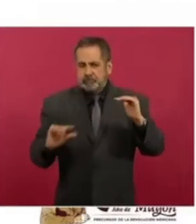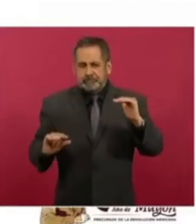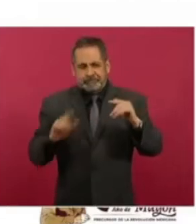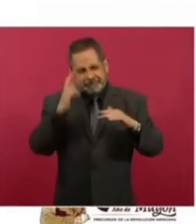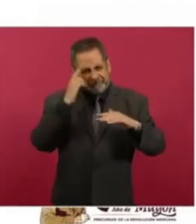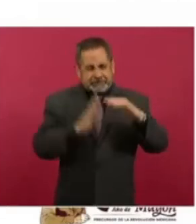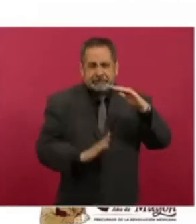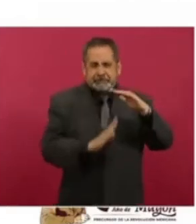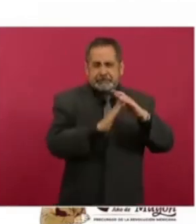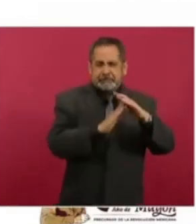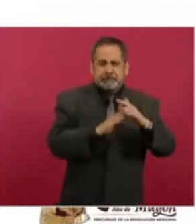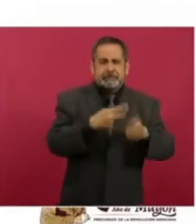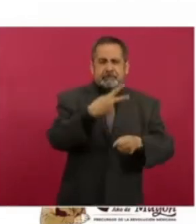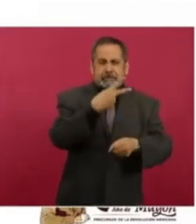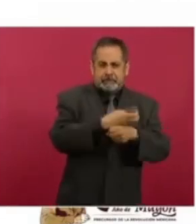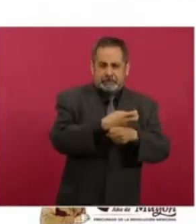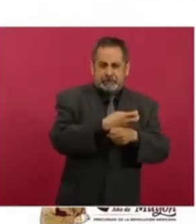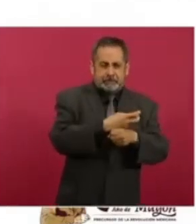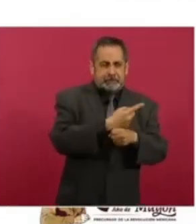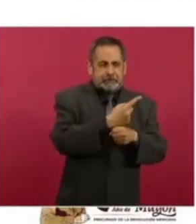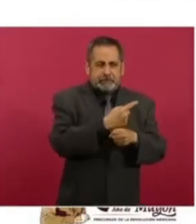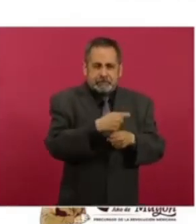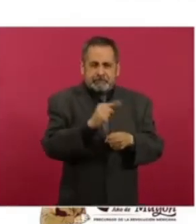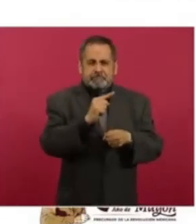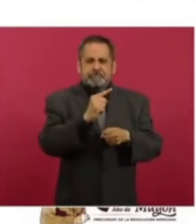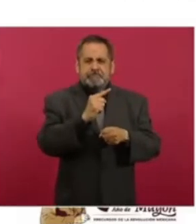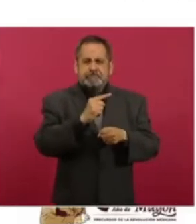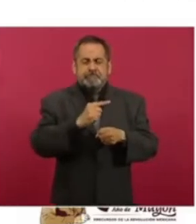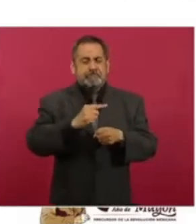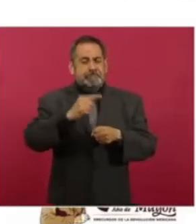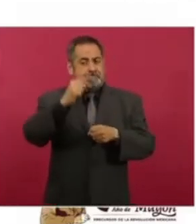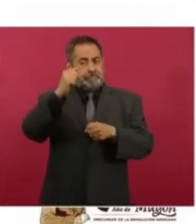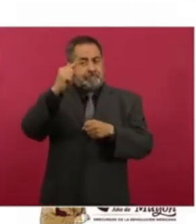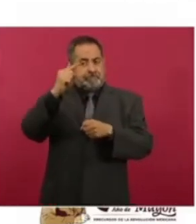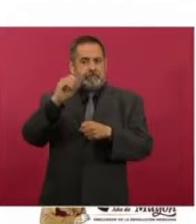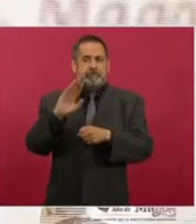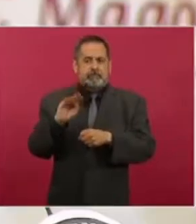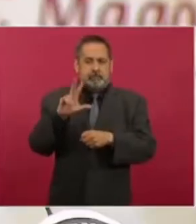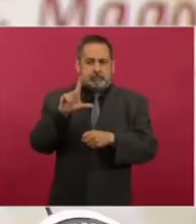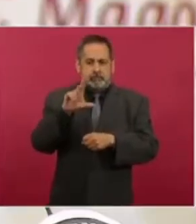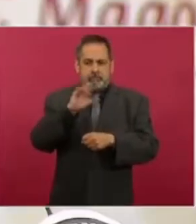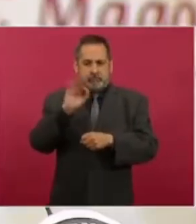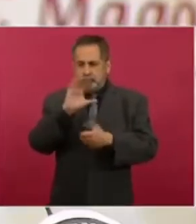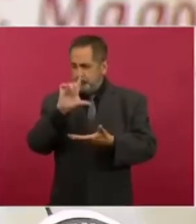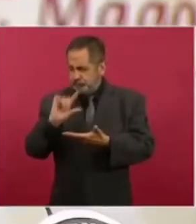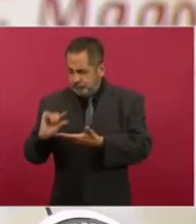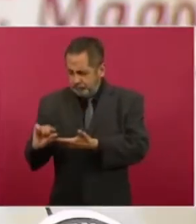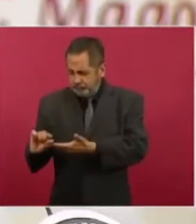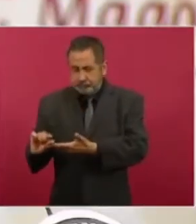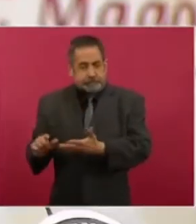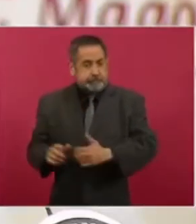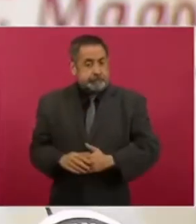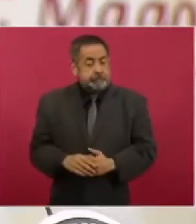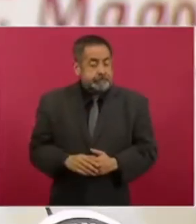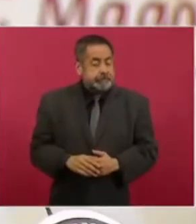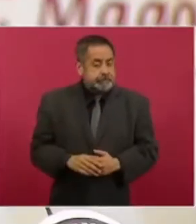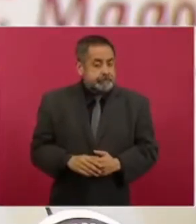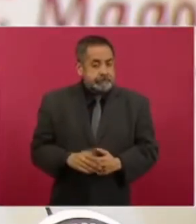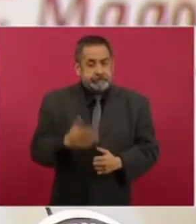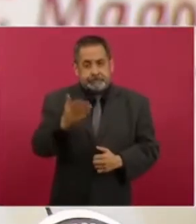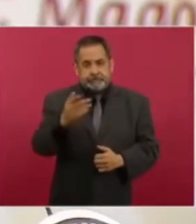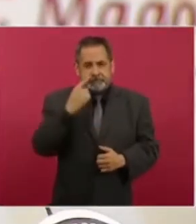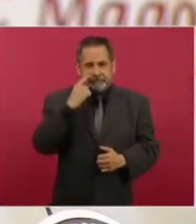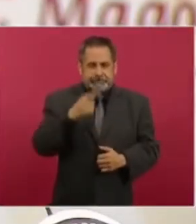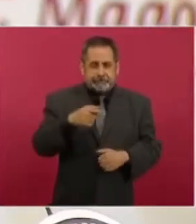de la segunda ola epidémica. Y aprovecho para hacer notar lo que hemos comentado en otras ocasiones, como las